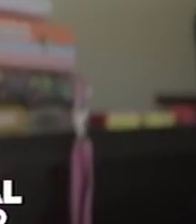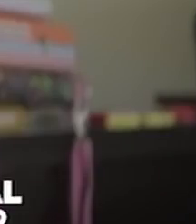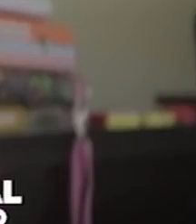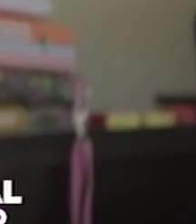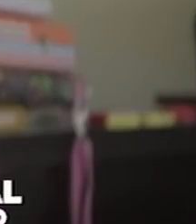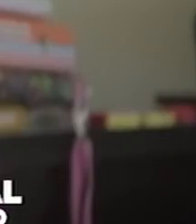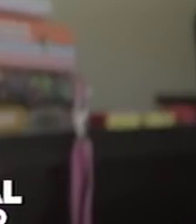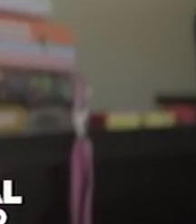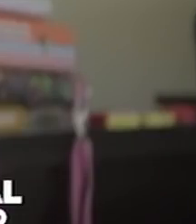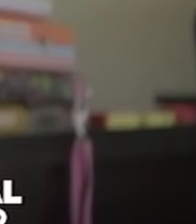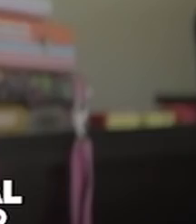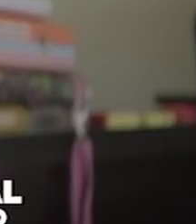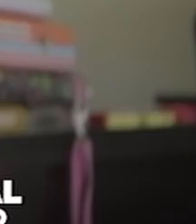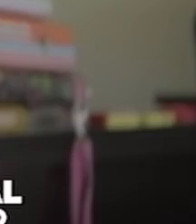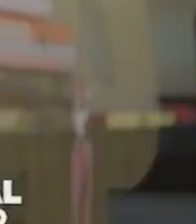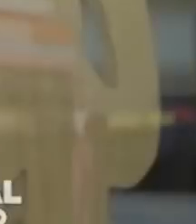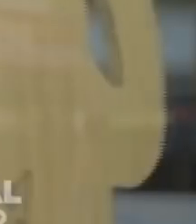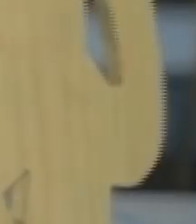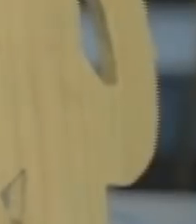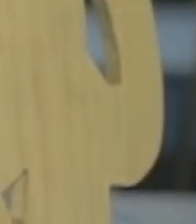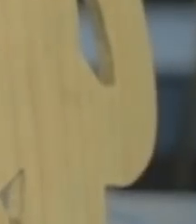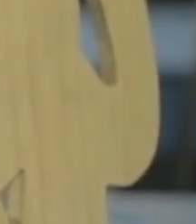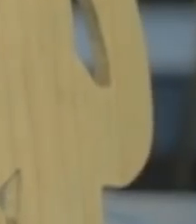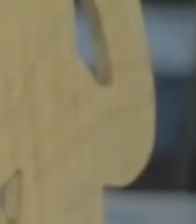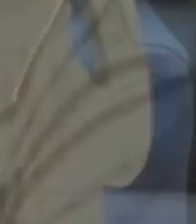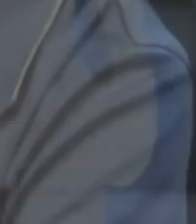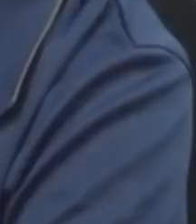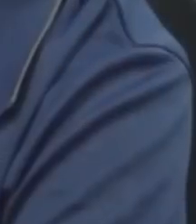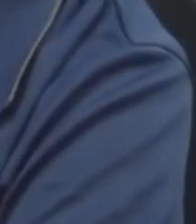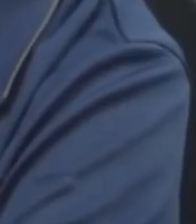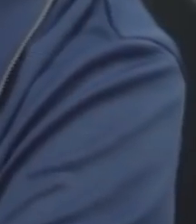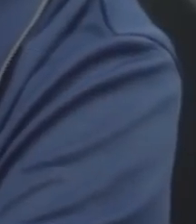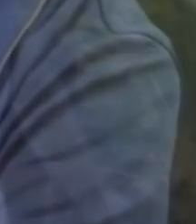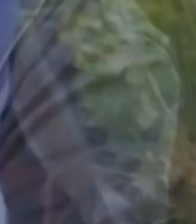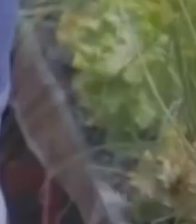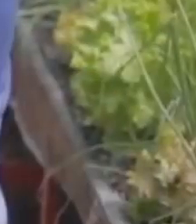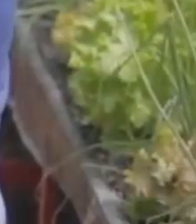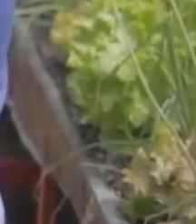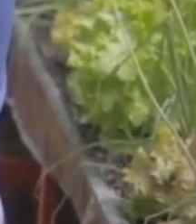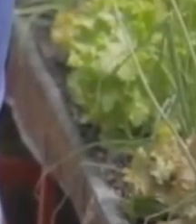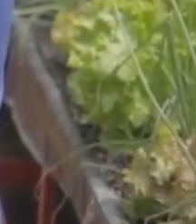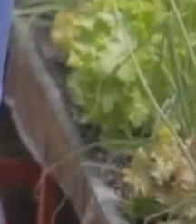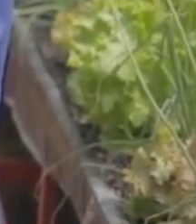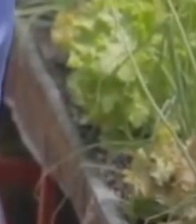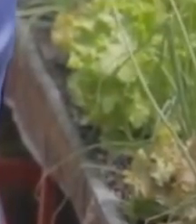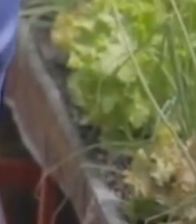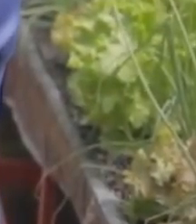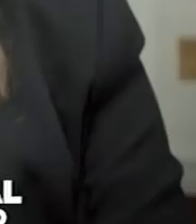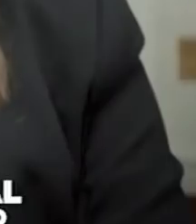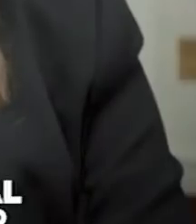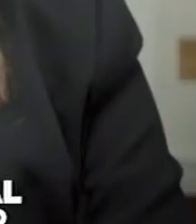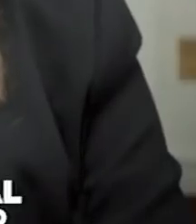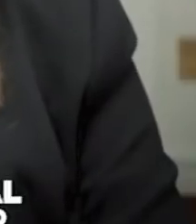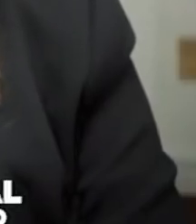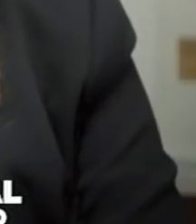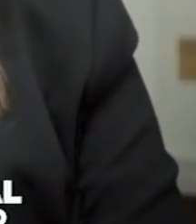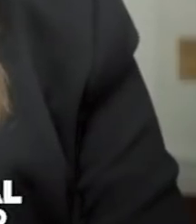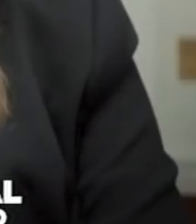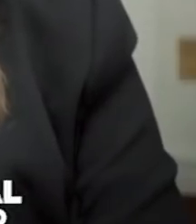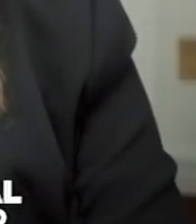representa parte del corazón de nosotros, ¿verdad? Bueno, esta campaña realmente la queríamos hacer y desde la Junta